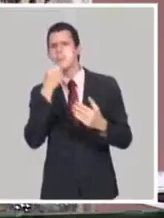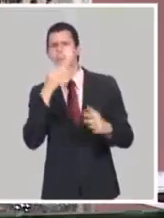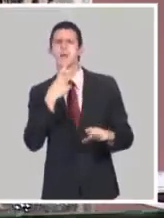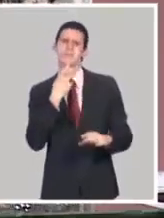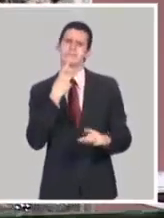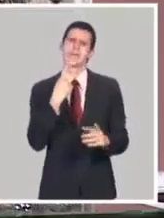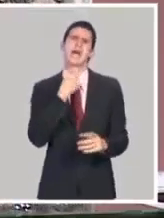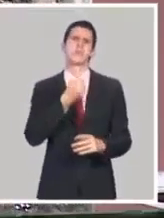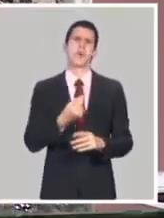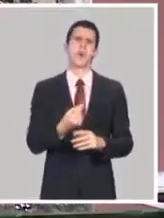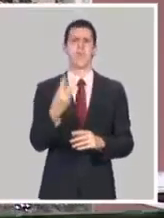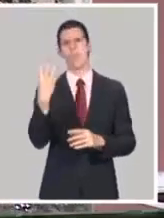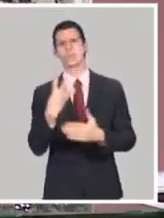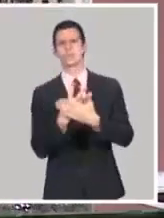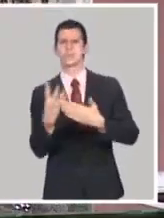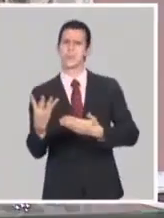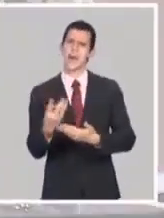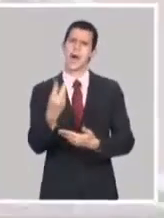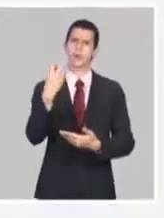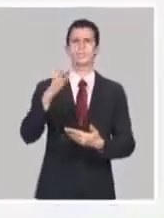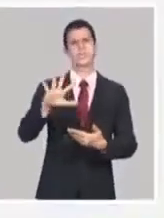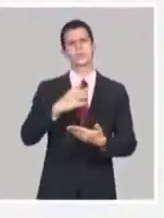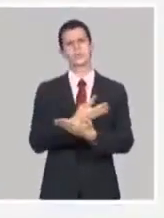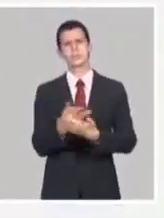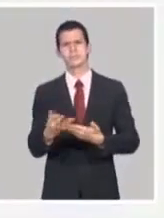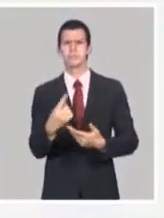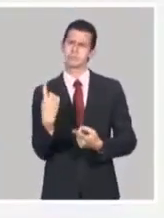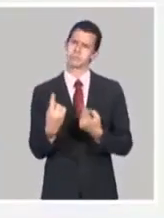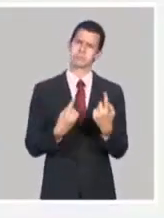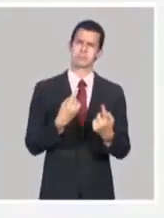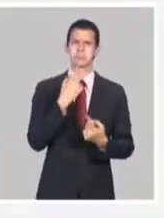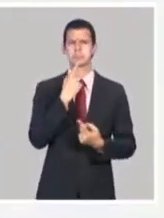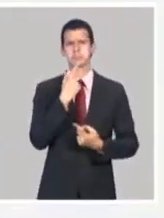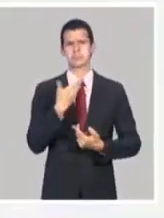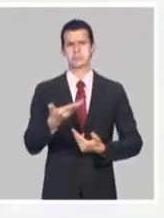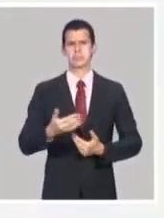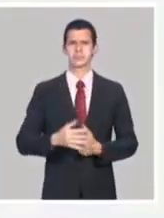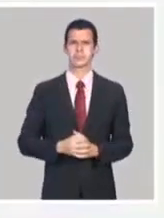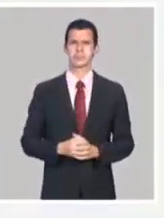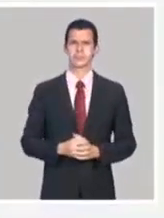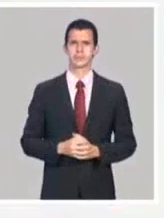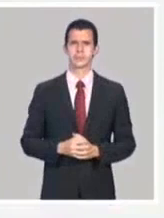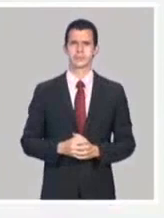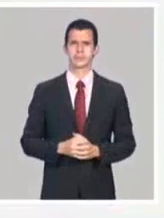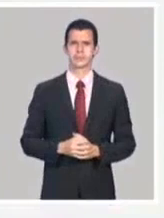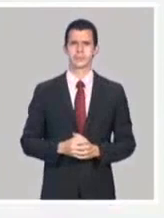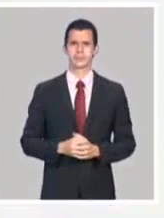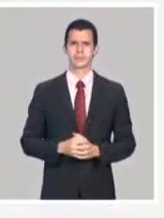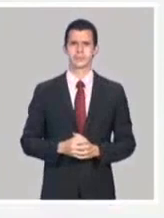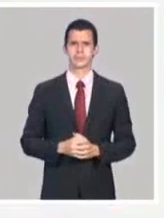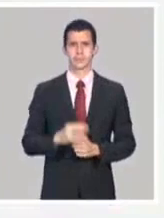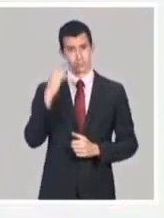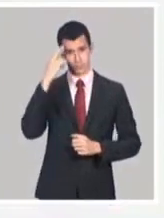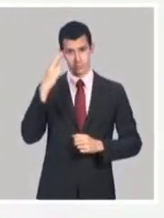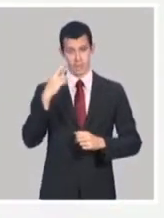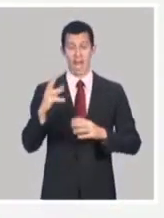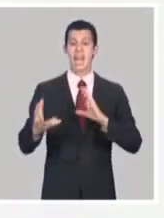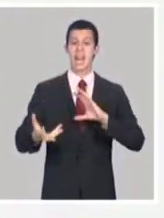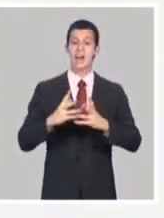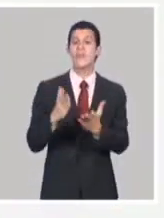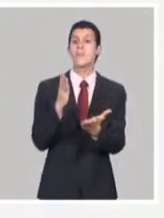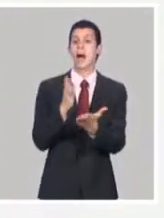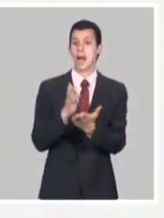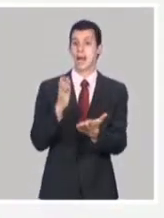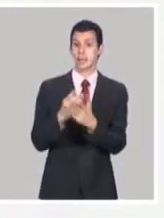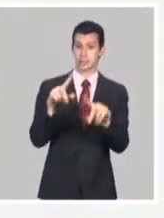semanas cinco semanas y nosotros diseñamos esta etapa para no limitar a ninguna provincia que pudiera iniciar y entonces no porque está previsto que en septiembre